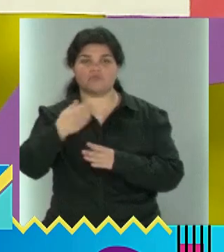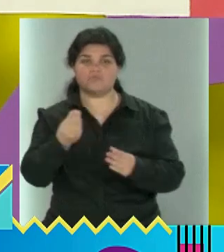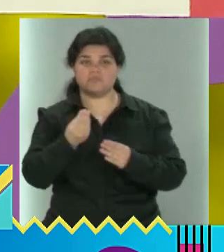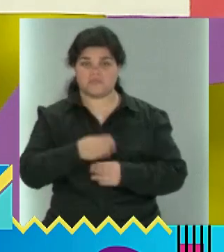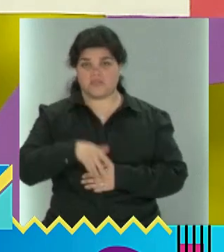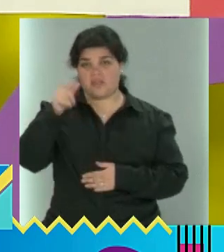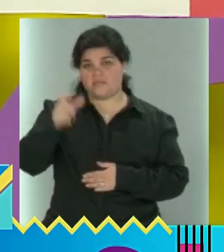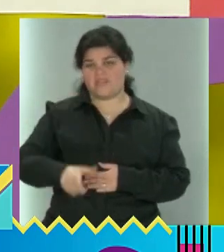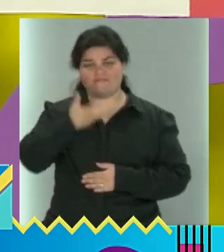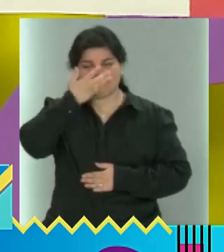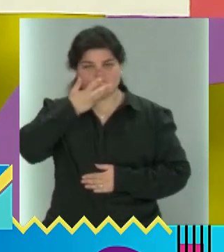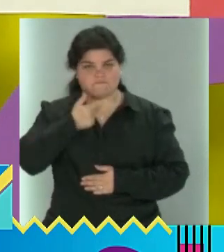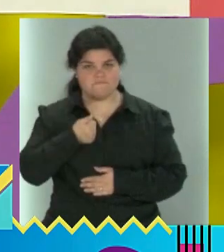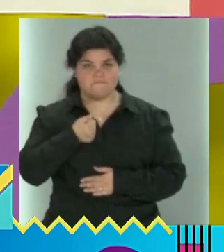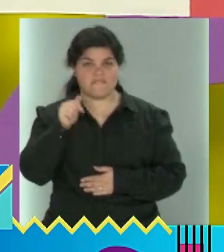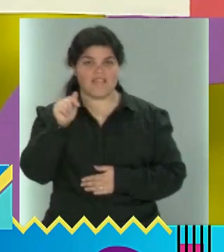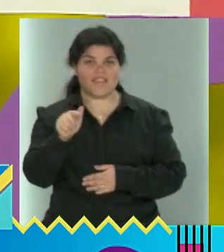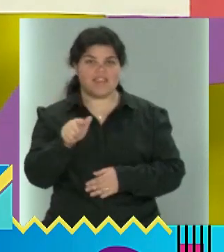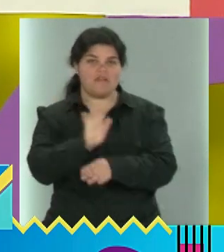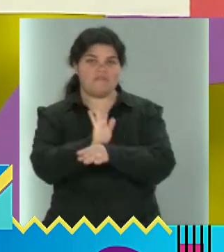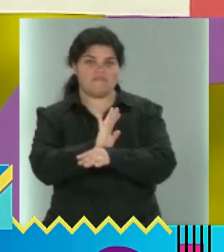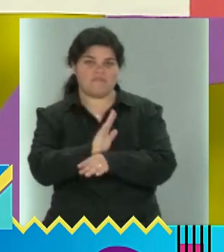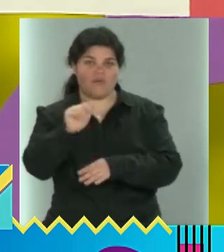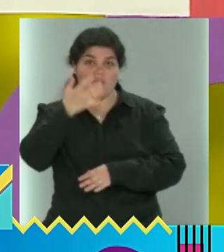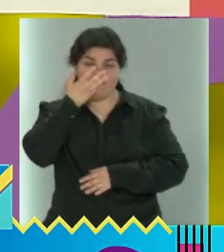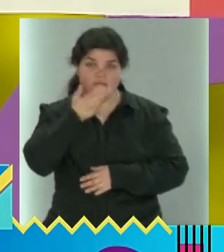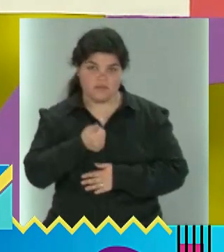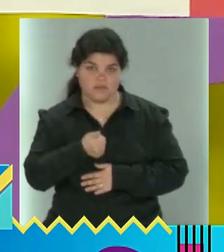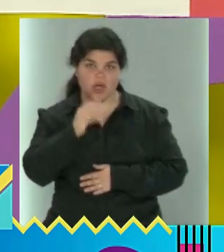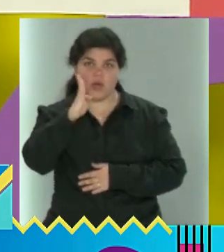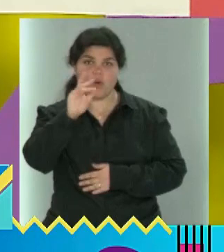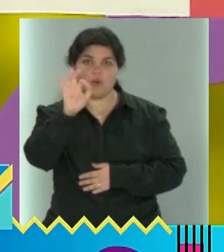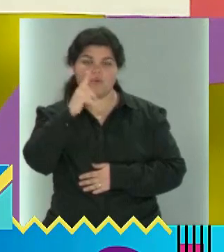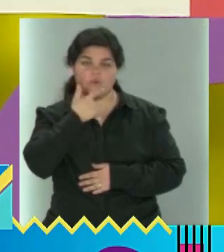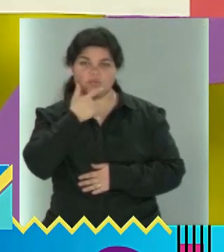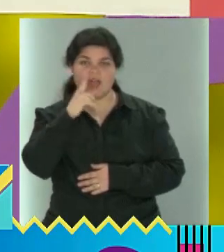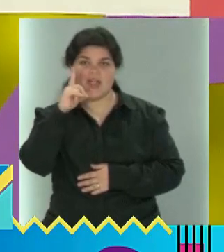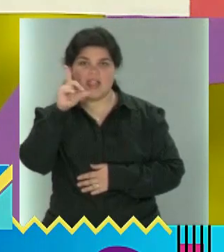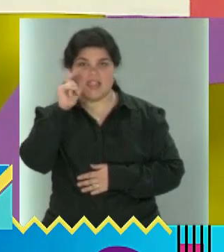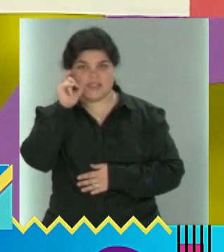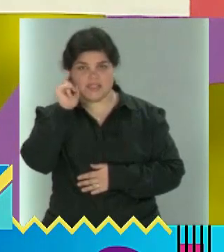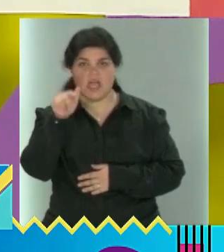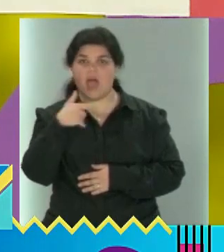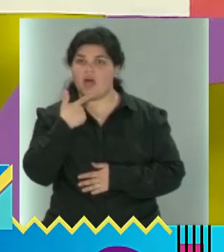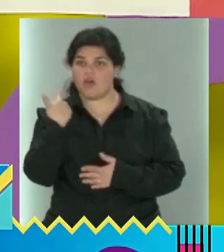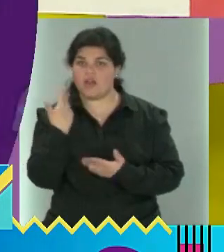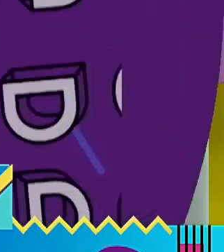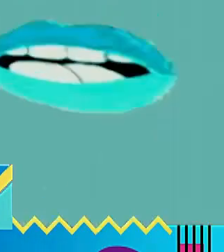empedernida, fanática de Bruce Lee, no podía faltar en este programa, así que de esta manera le vamos a dar paso al de